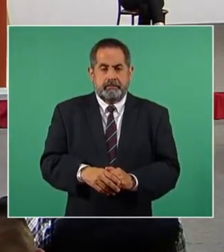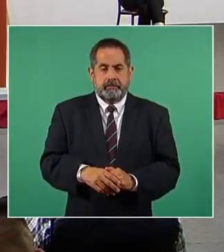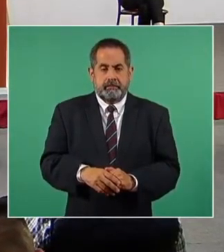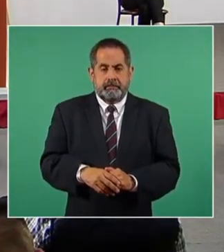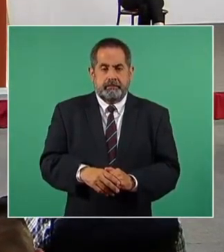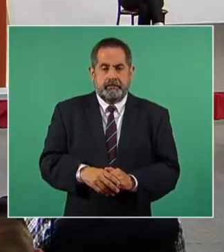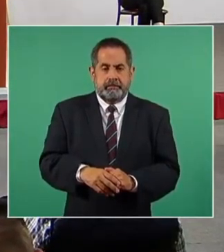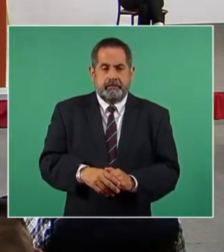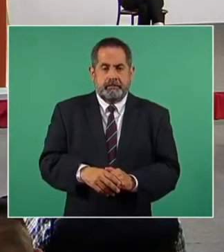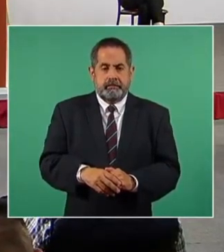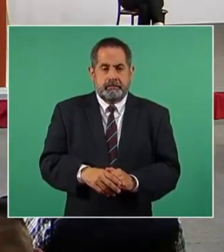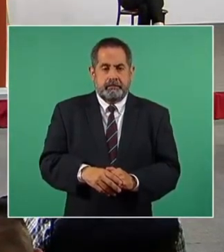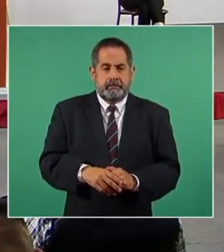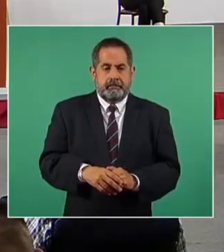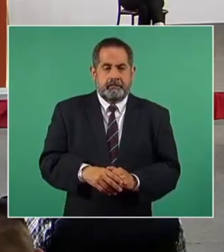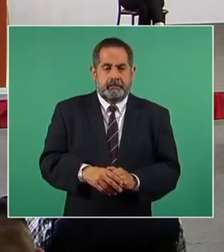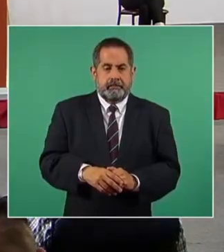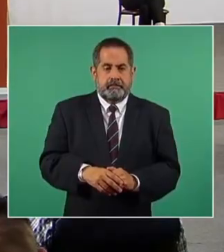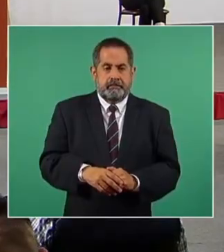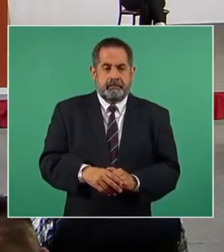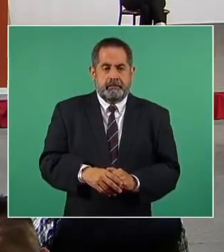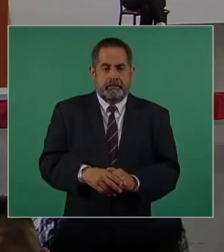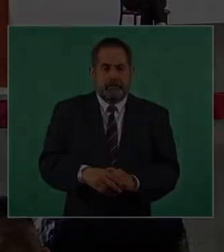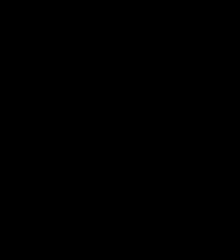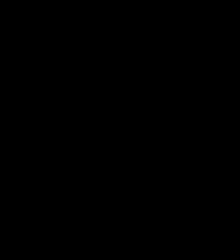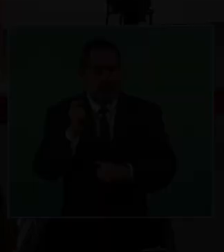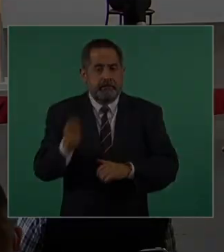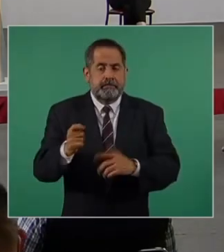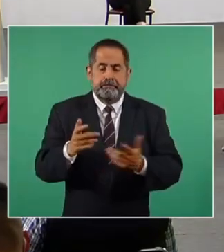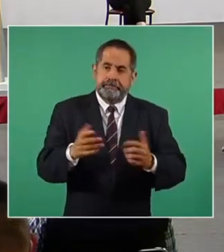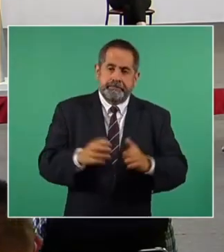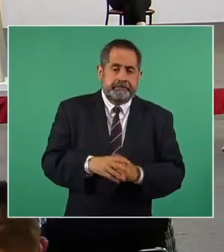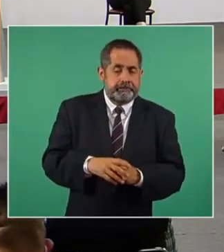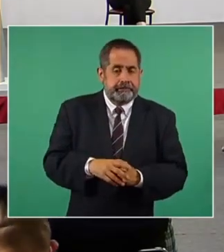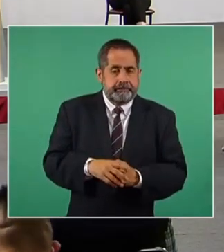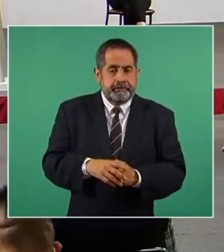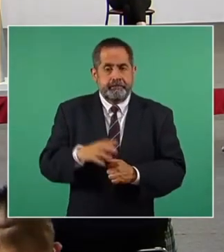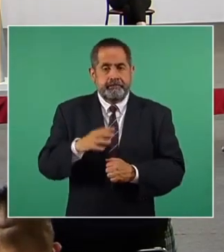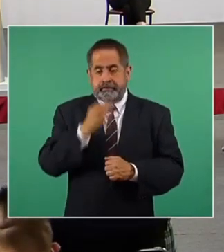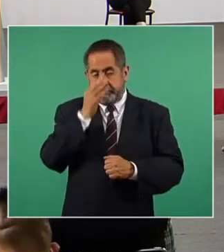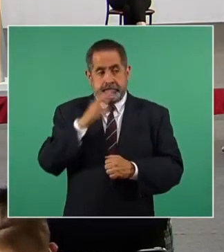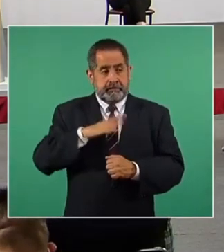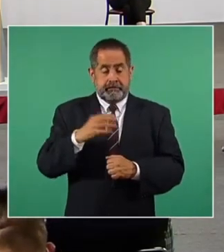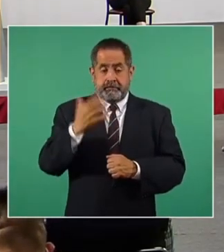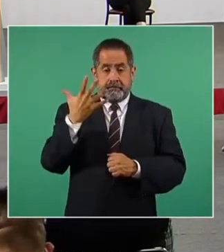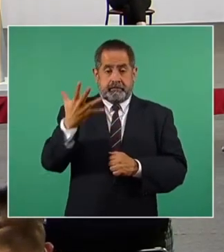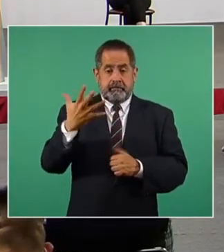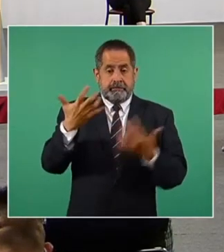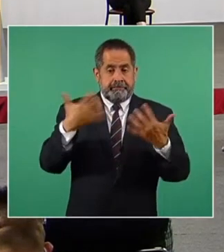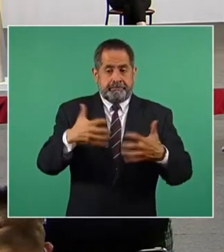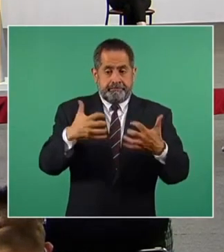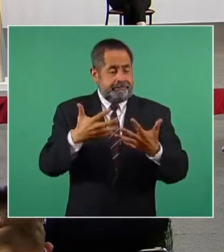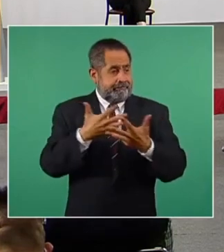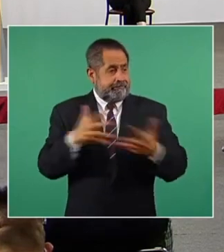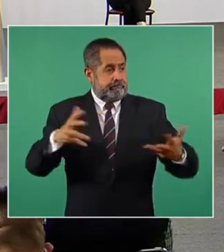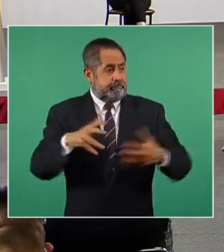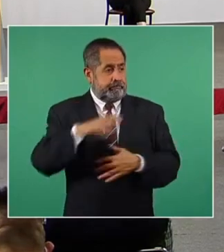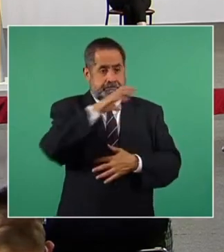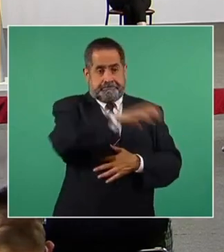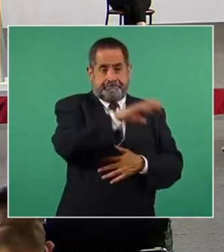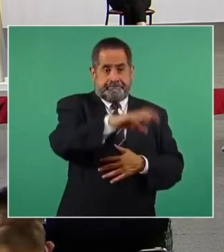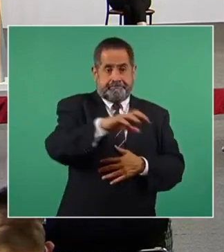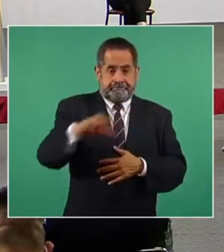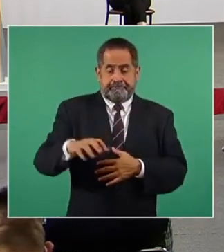por el bien de las familias mexicanas empresas grandes que distribuyen